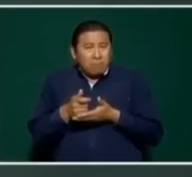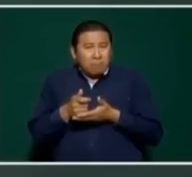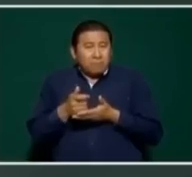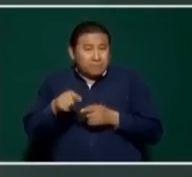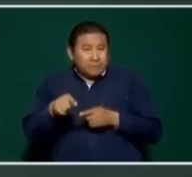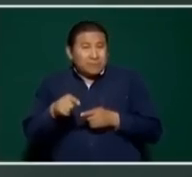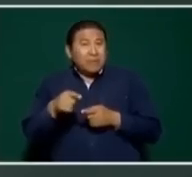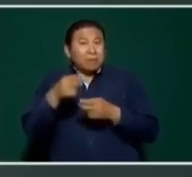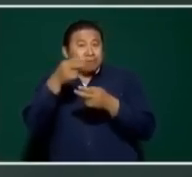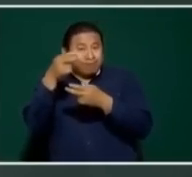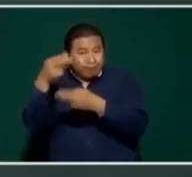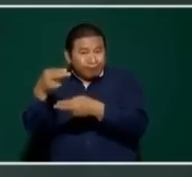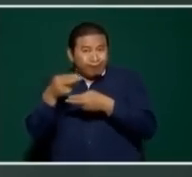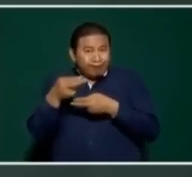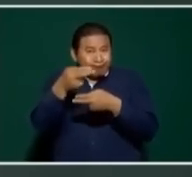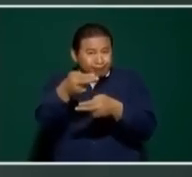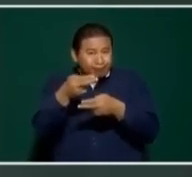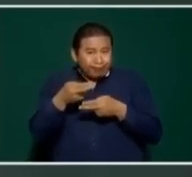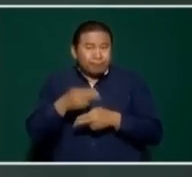y hacer negocio